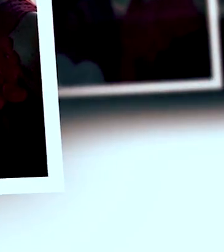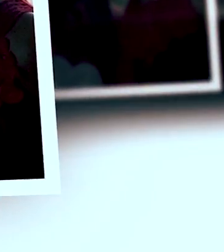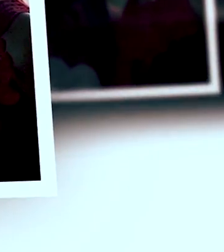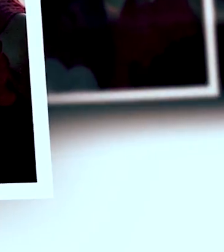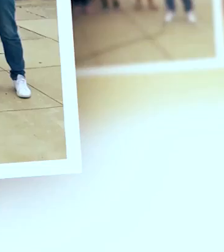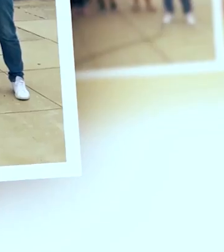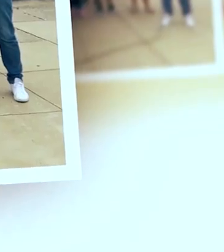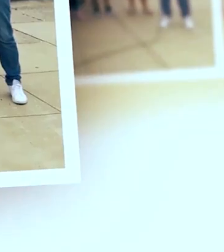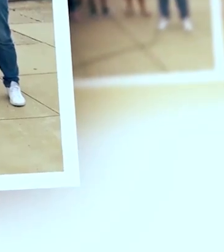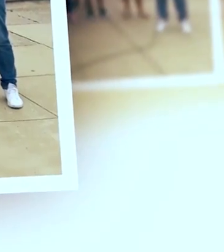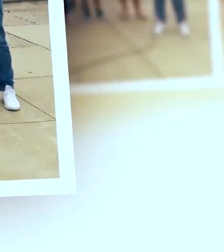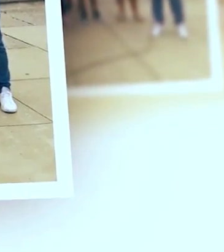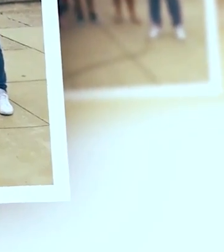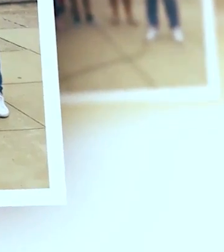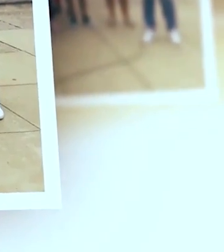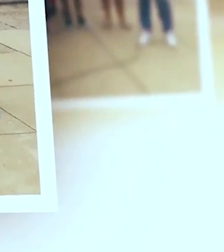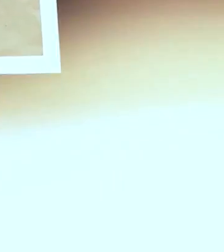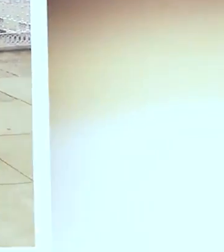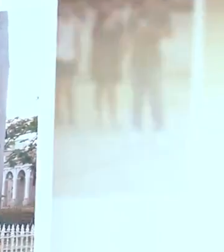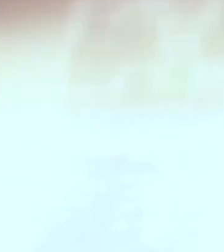generación.